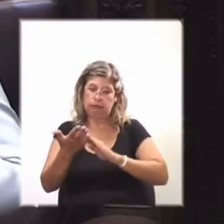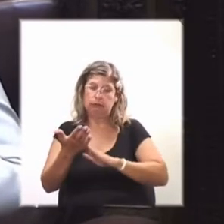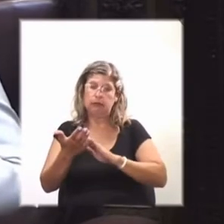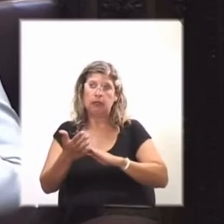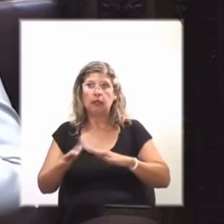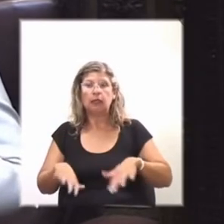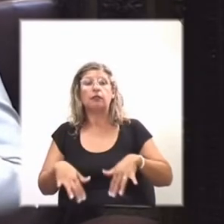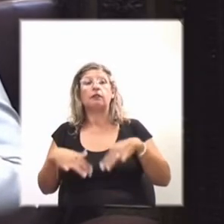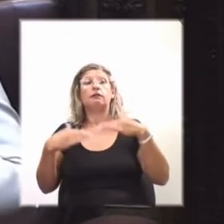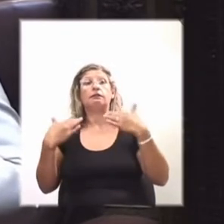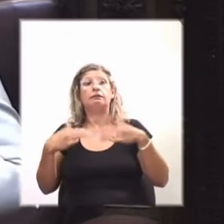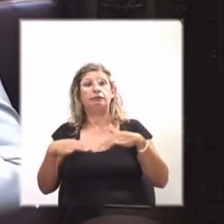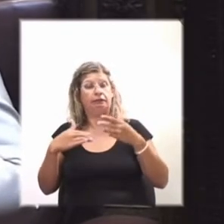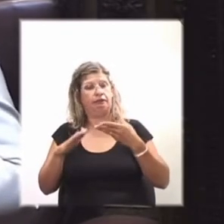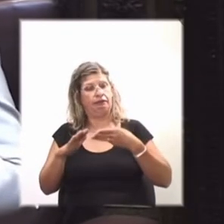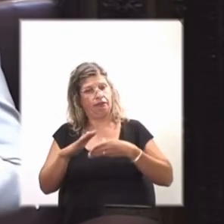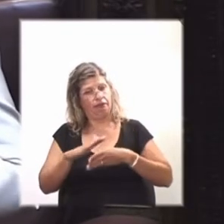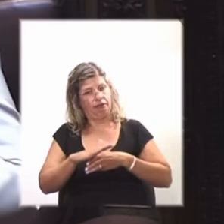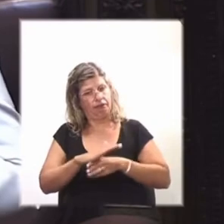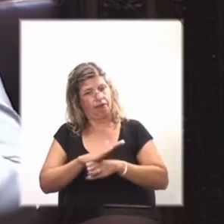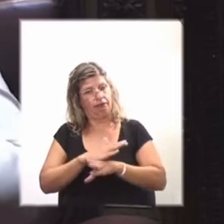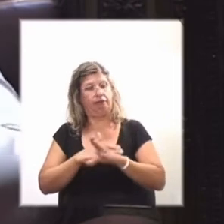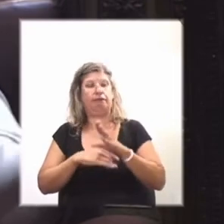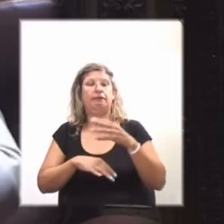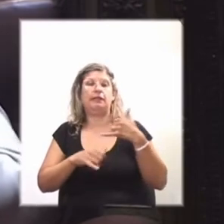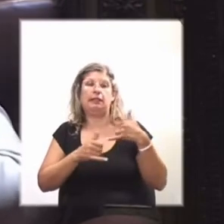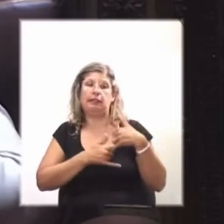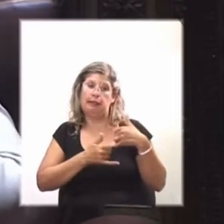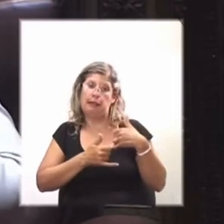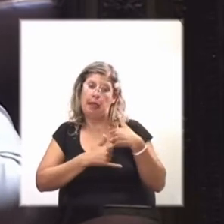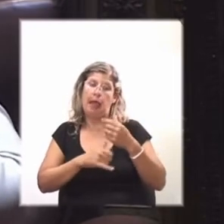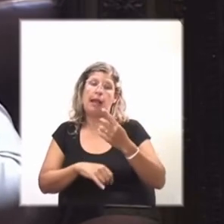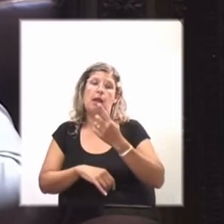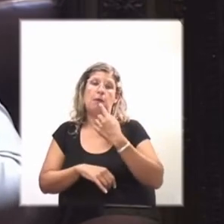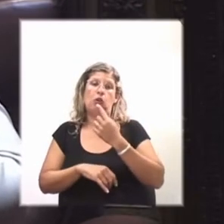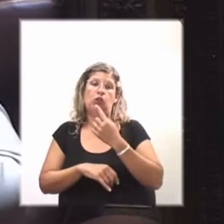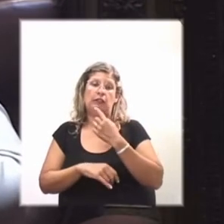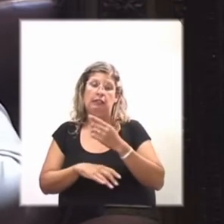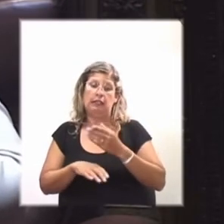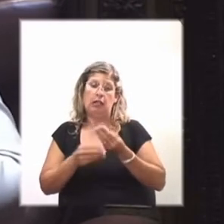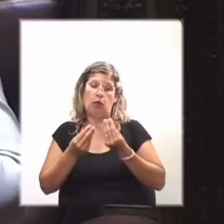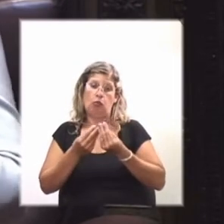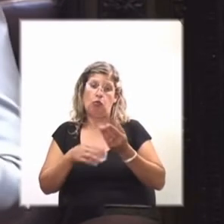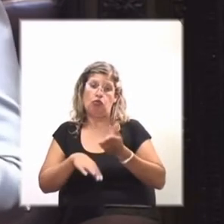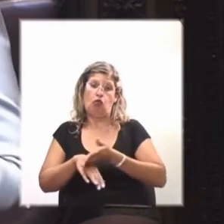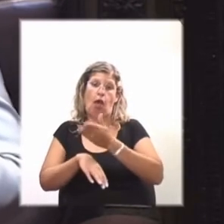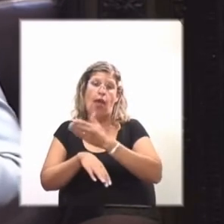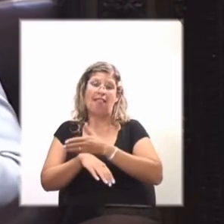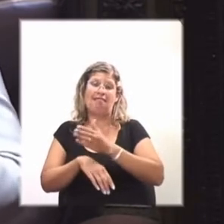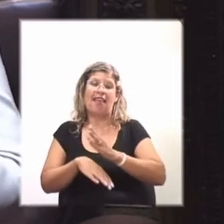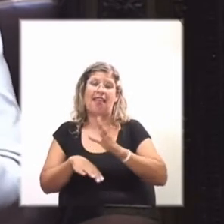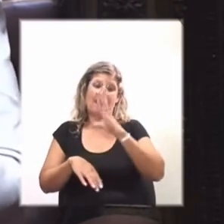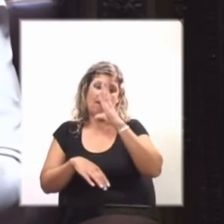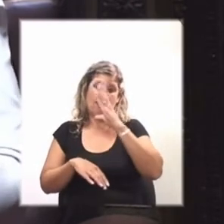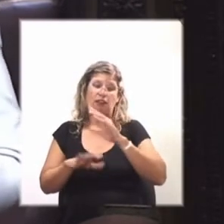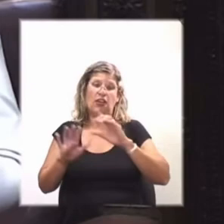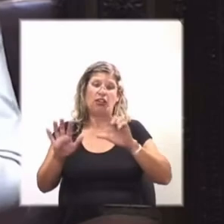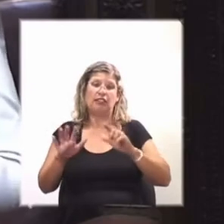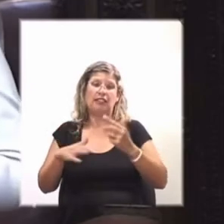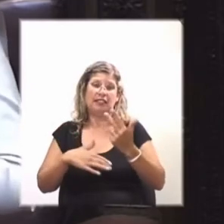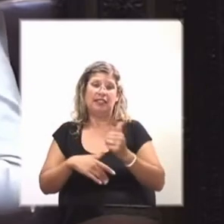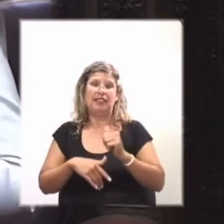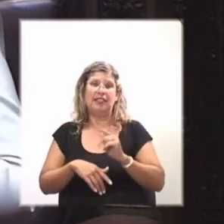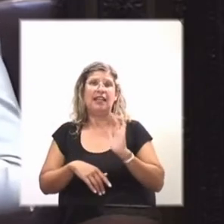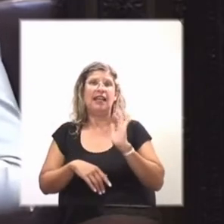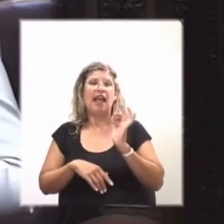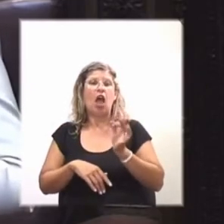ya había intromisión de los militares en la política mucho antes de febrero del 73. En